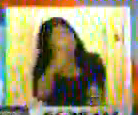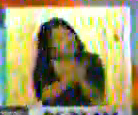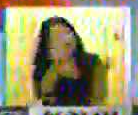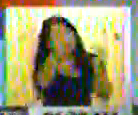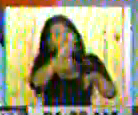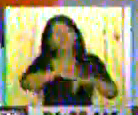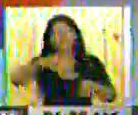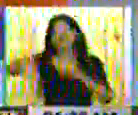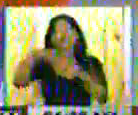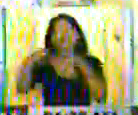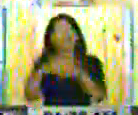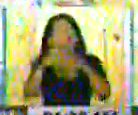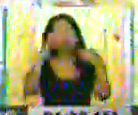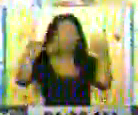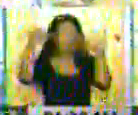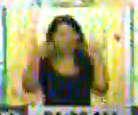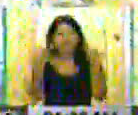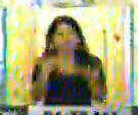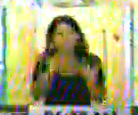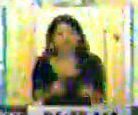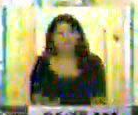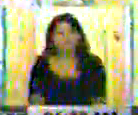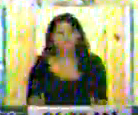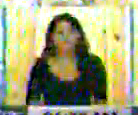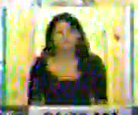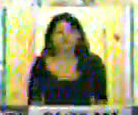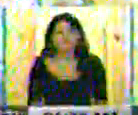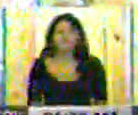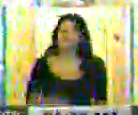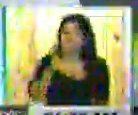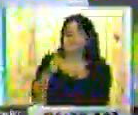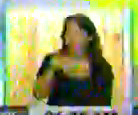Hernán Canorea tiene una pregunta. Adelante, Hernán. Usted dice que hay que tener dos elementos y luego le agrego un tercero. No, fue...